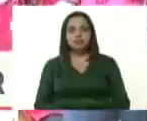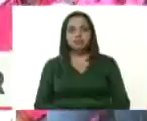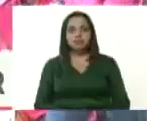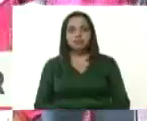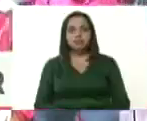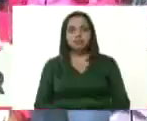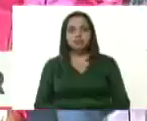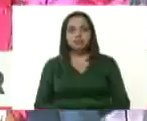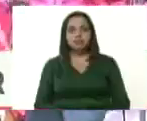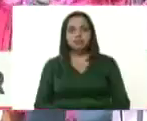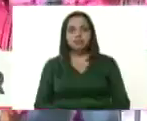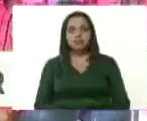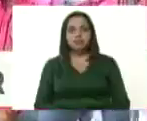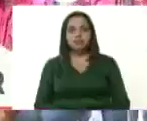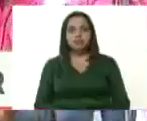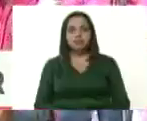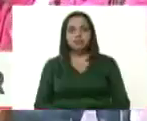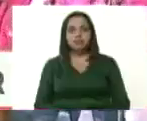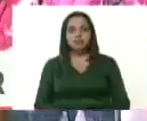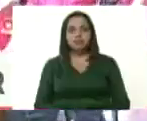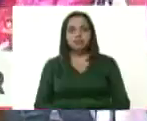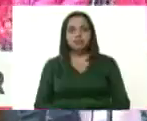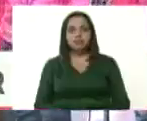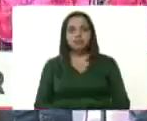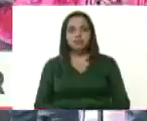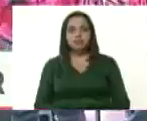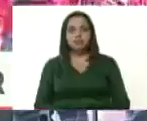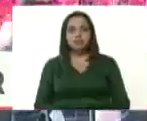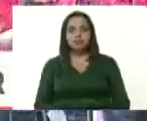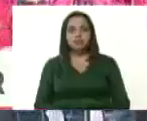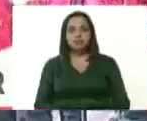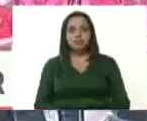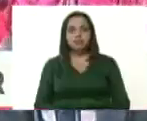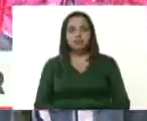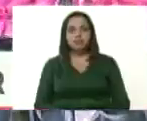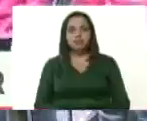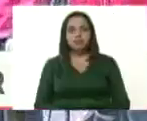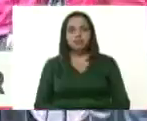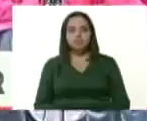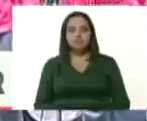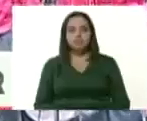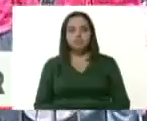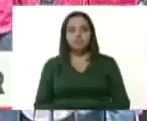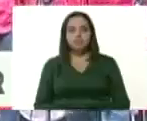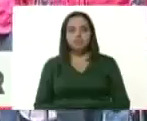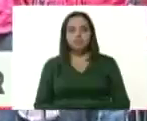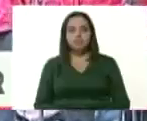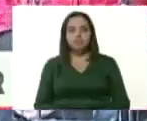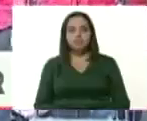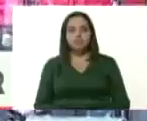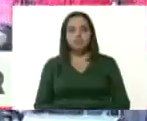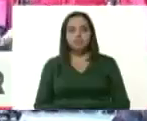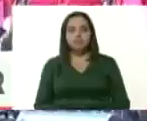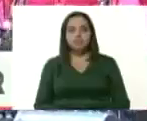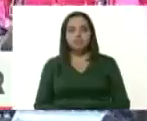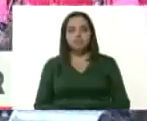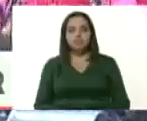el mismo donde nací, allí tengo mi raíz, por eso nunca lo olvido.